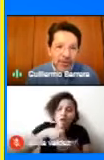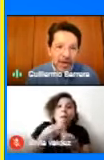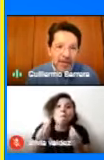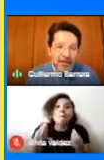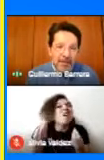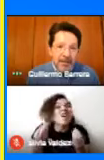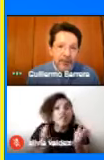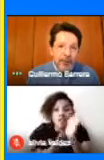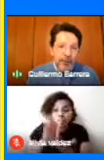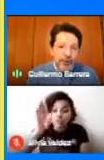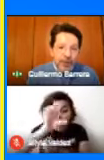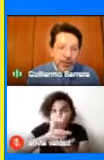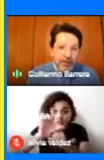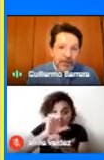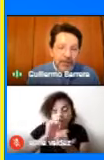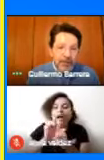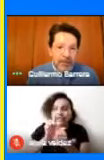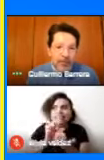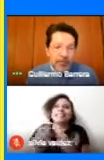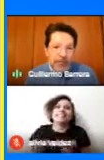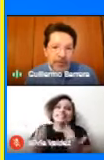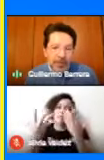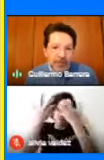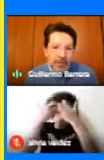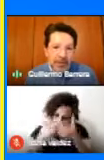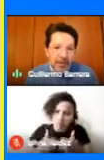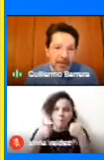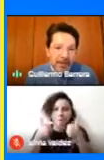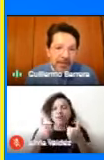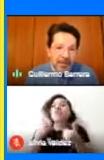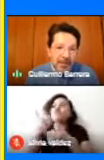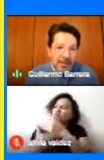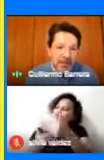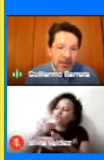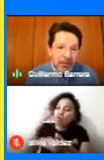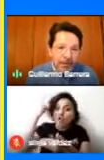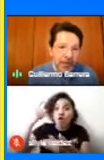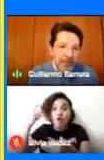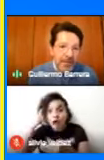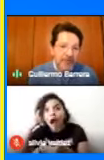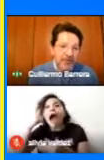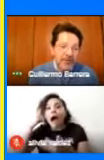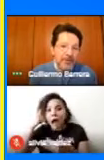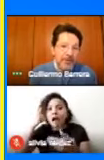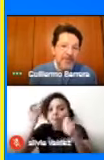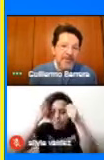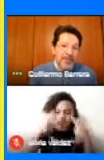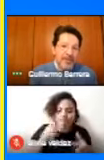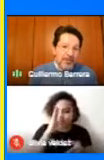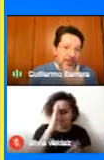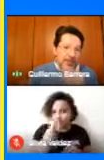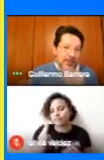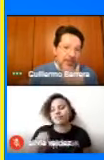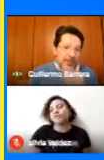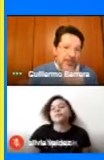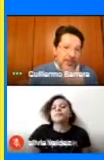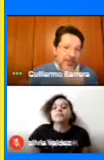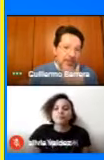desarrollo local funcione con procesos de gobernanza y de gobierno directo.